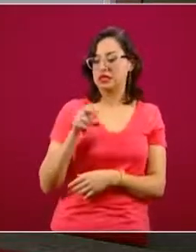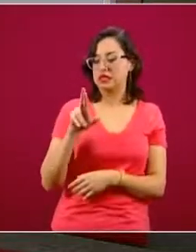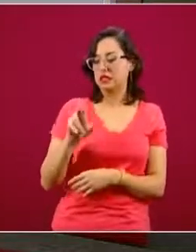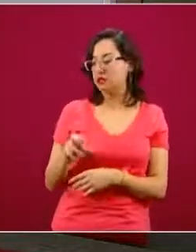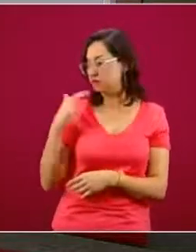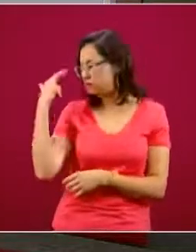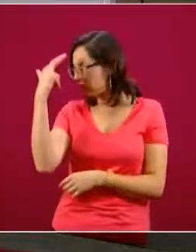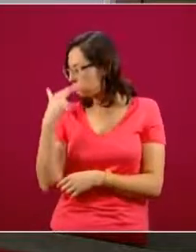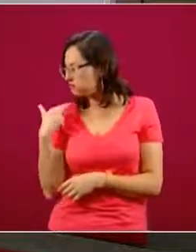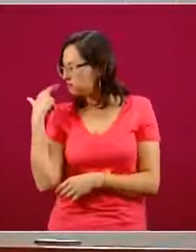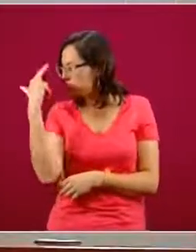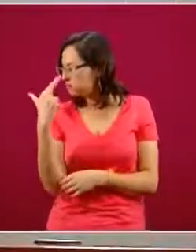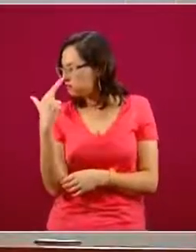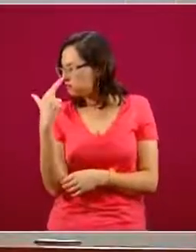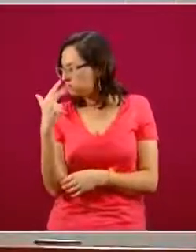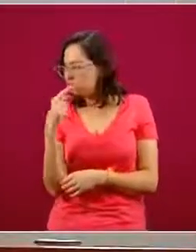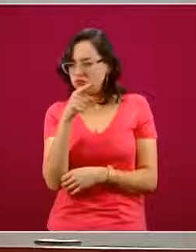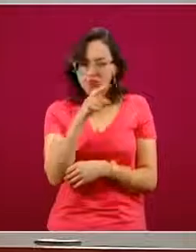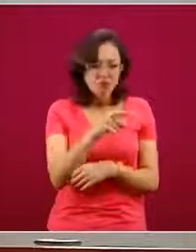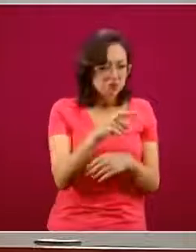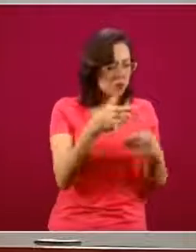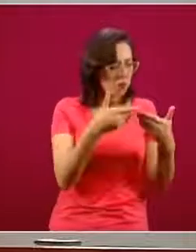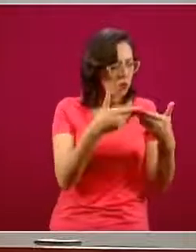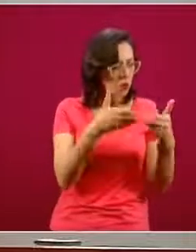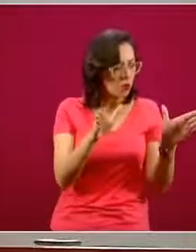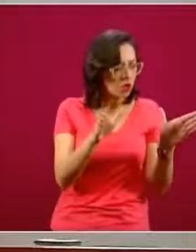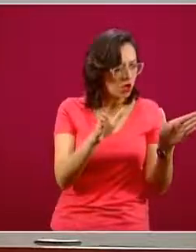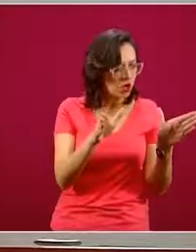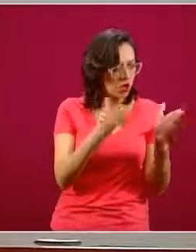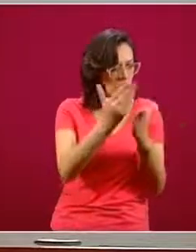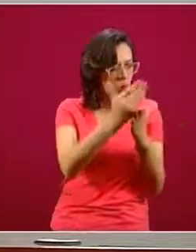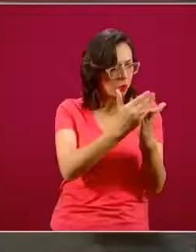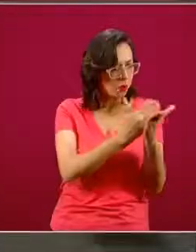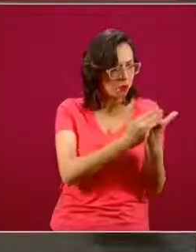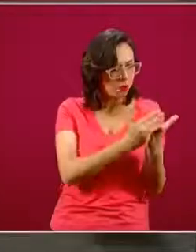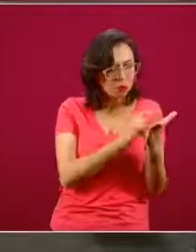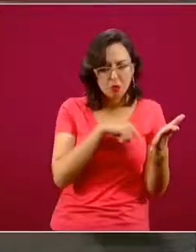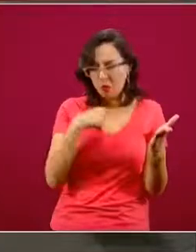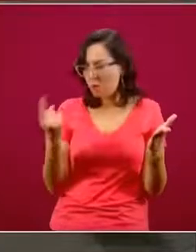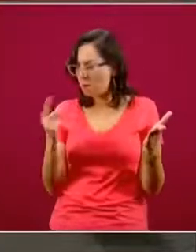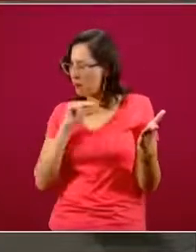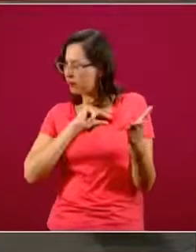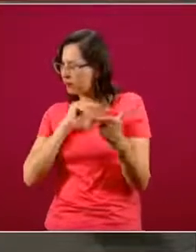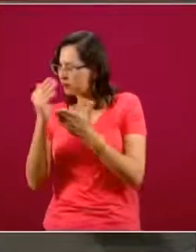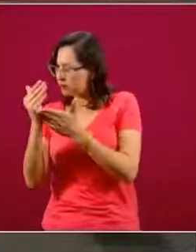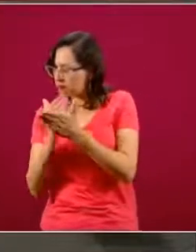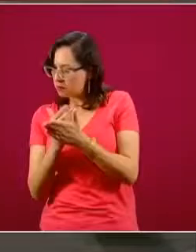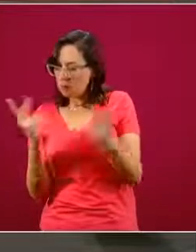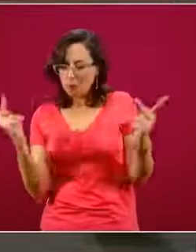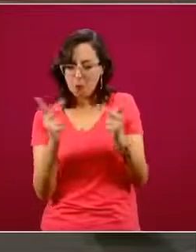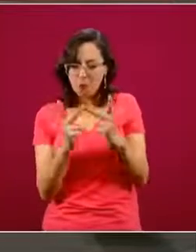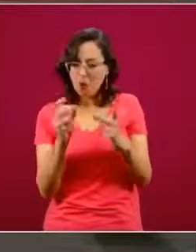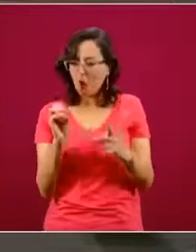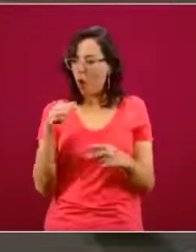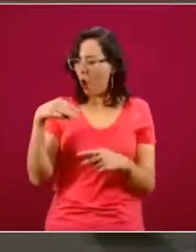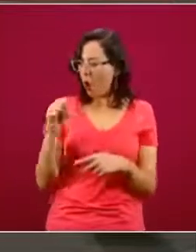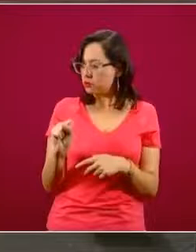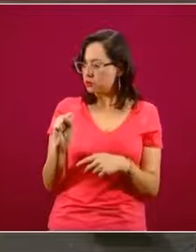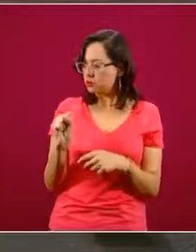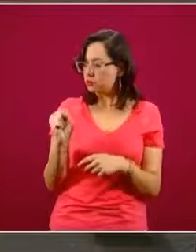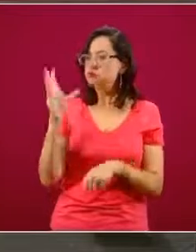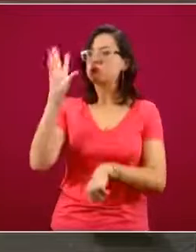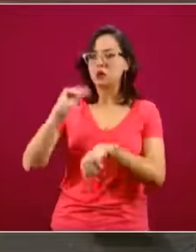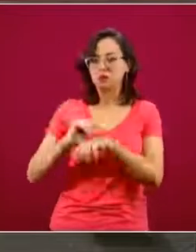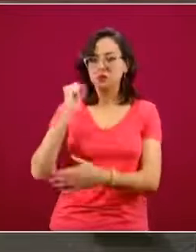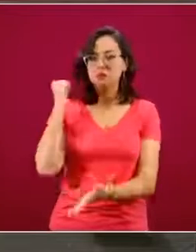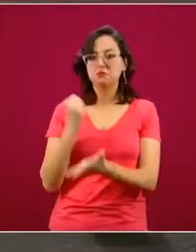dijo, eres igual de competente que el estándar nacional que está en el INDRE y que está validado por la Organización Mundial de la Salud, pero nada más. Y el